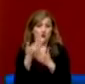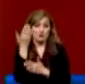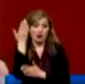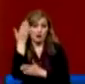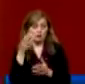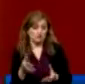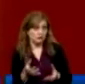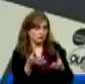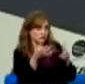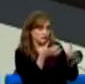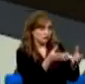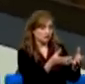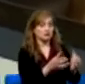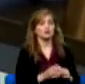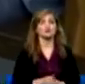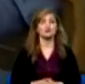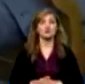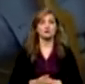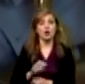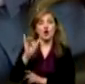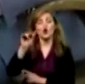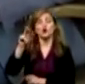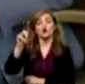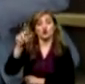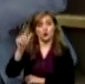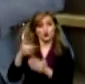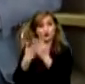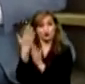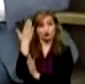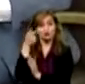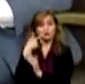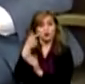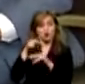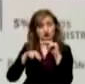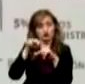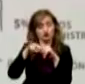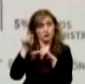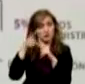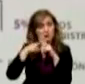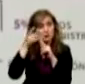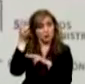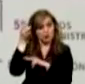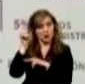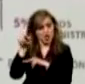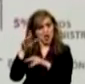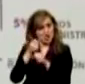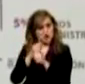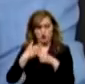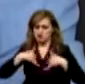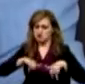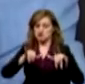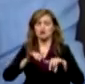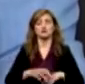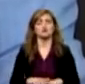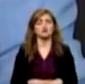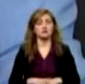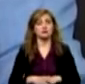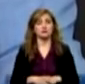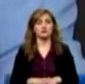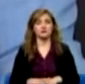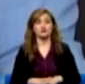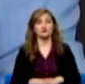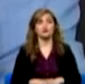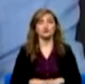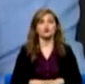próxima administración. Yunda expresó que dará continuidad a las obras que ha iniciado la actual administración. Yo no